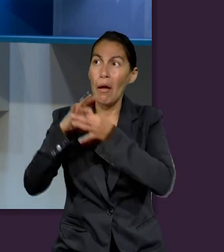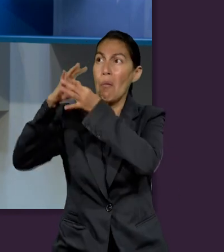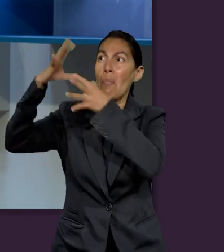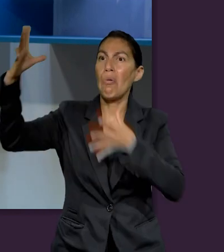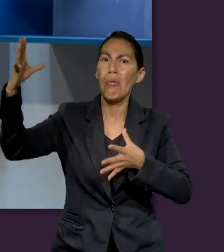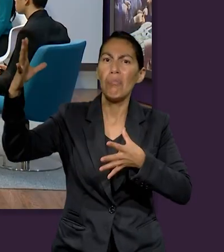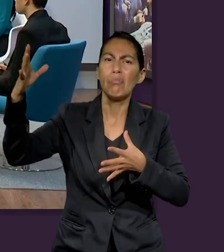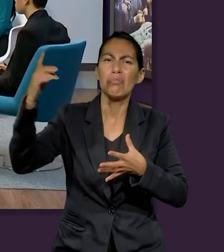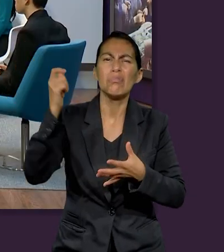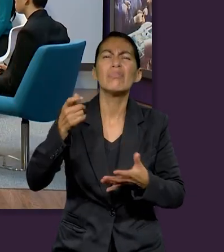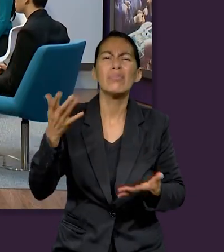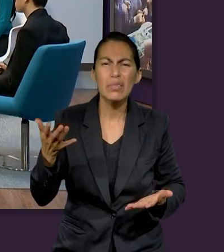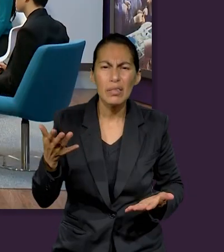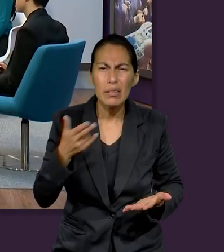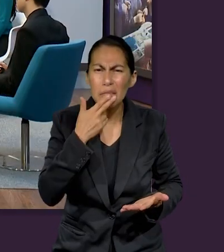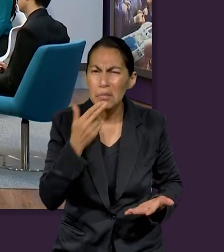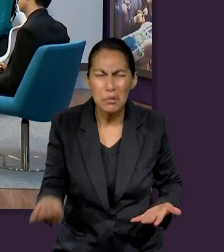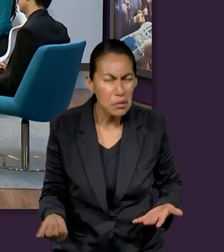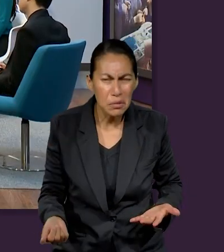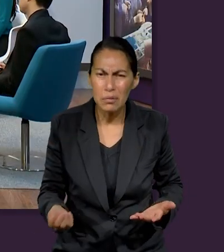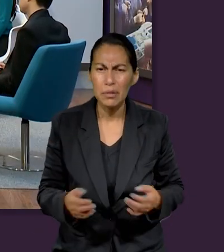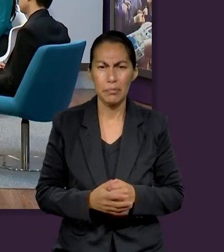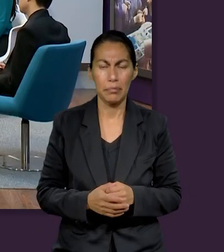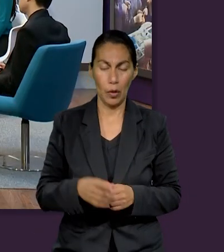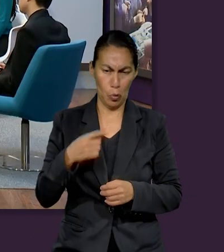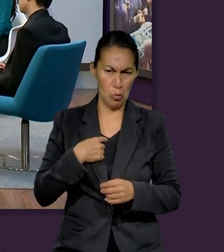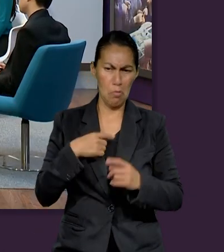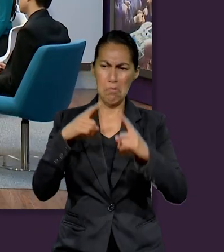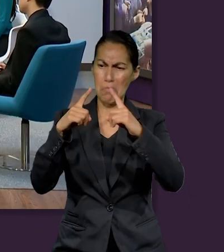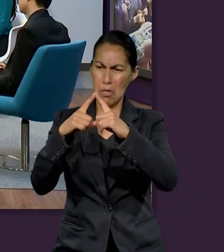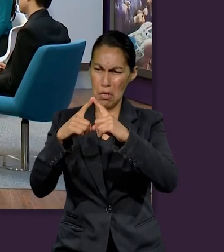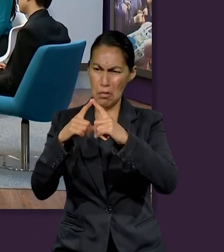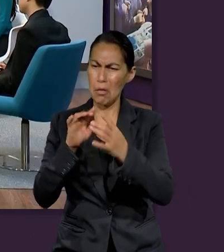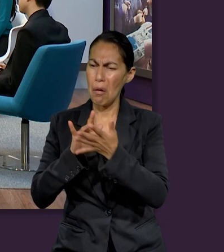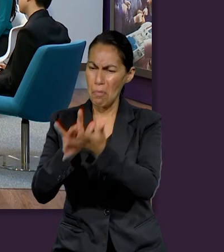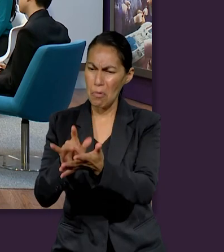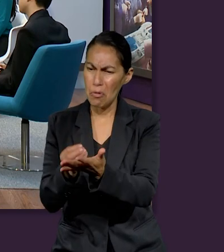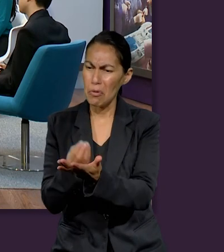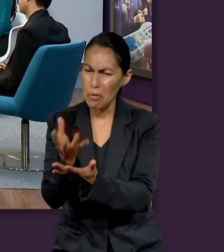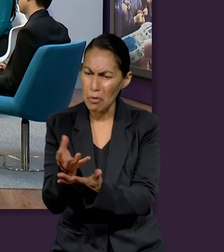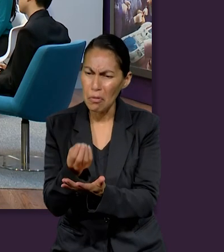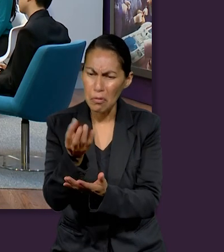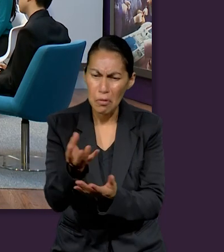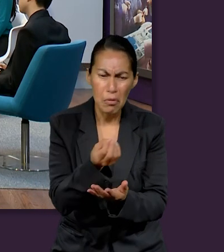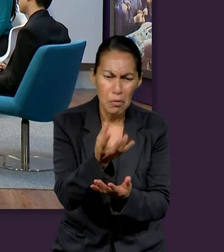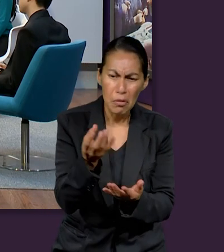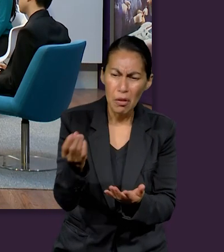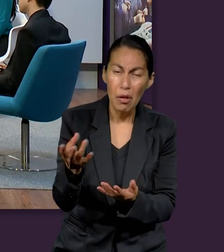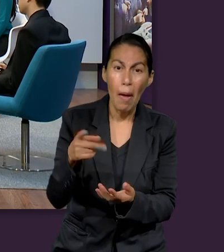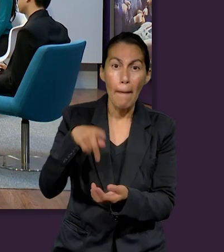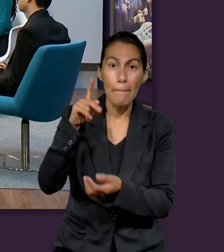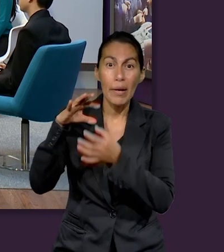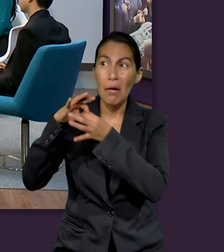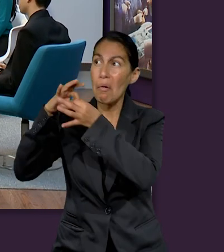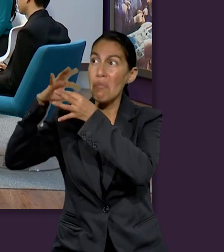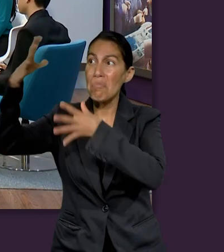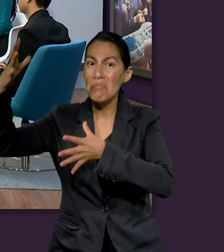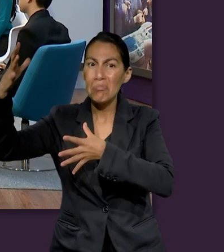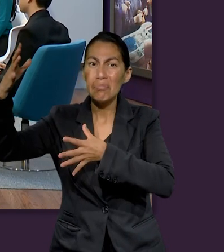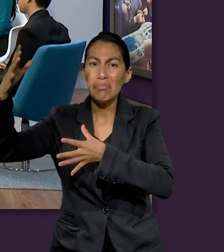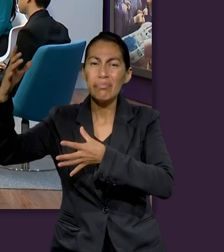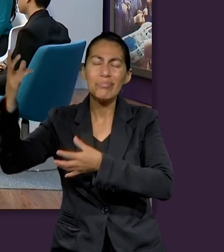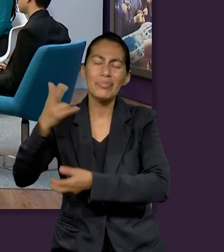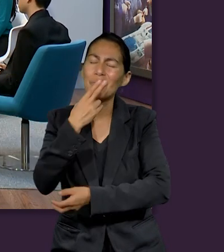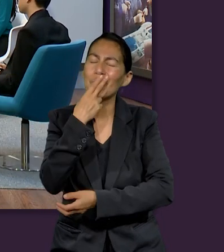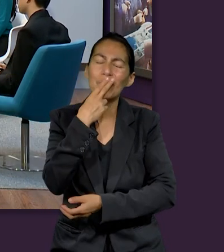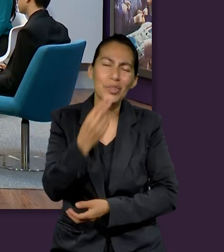eternas de qué nos sirve a nosotros este dar recursos a la iglesia si al final no nos guardamos lo más importante Así que